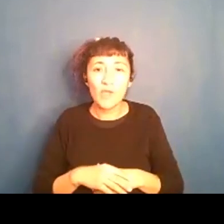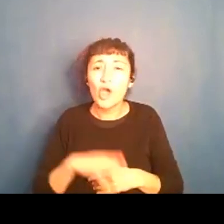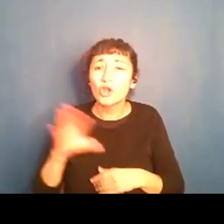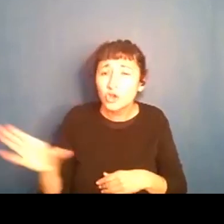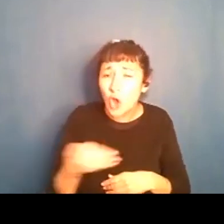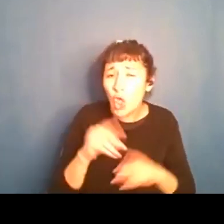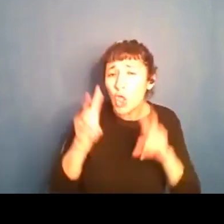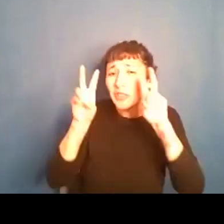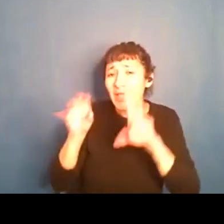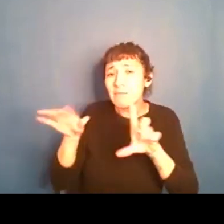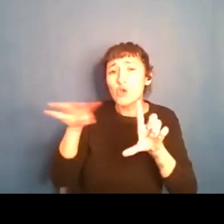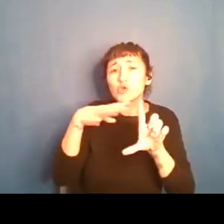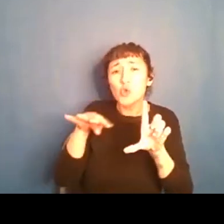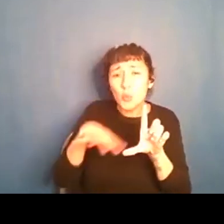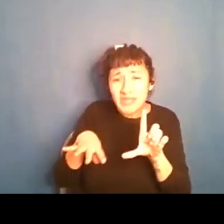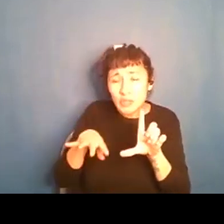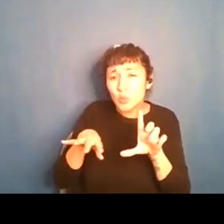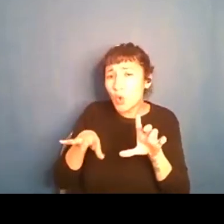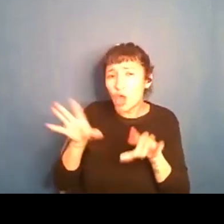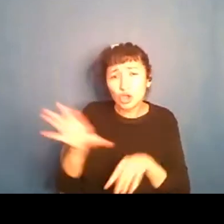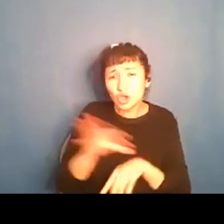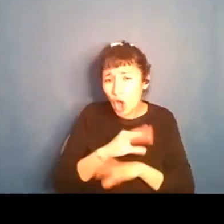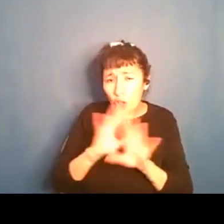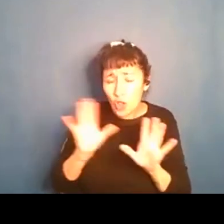subtítulos, todo lo que implica con eso,